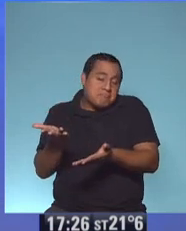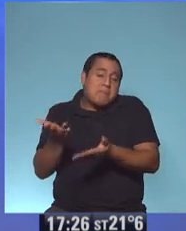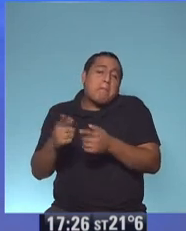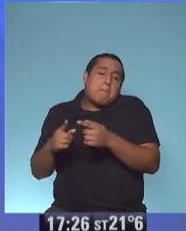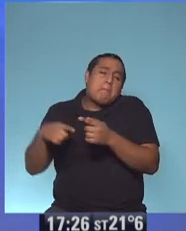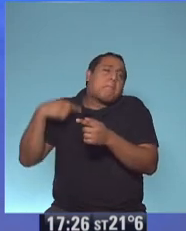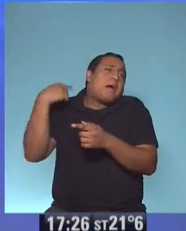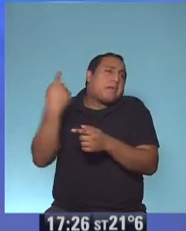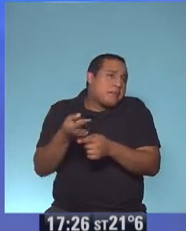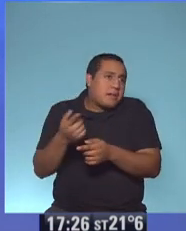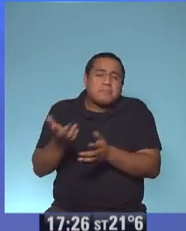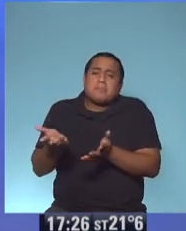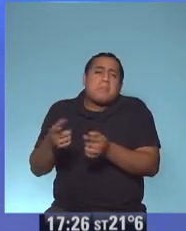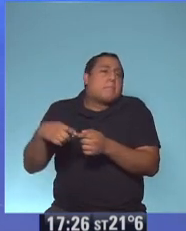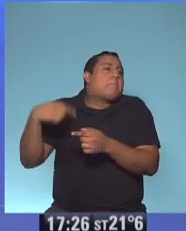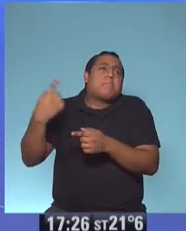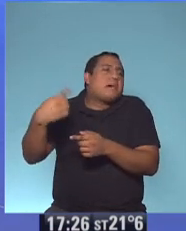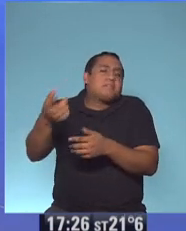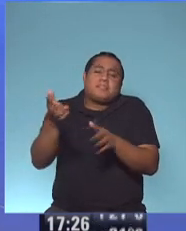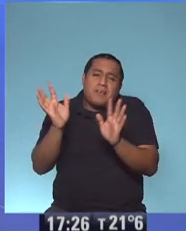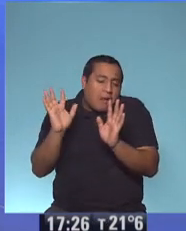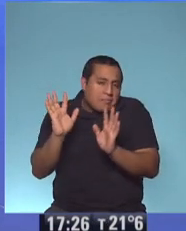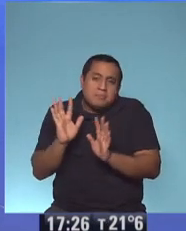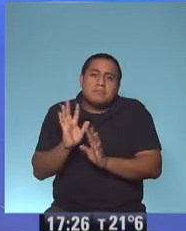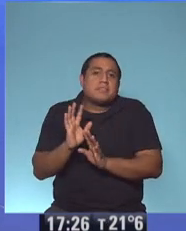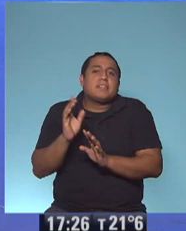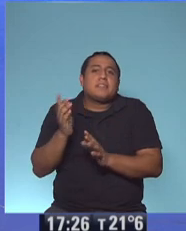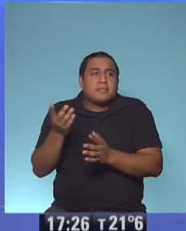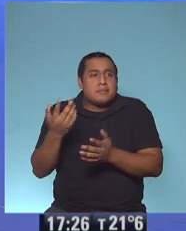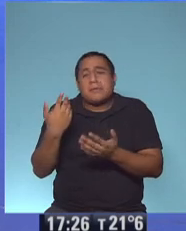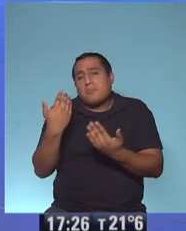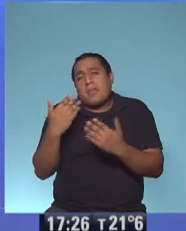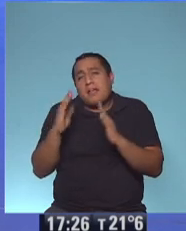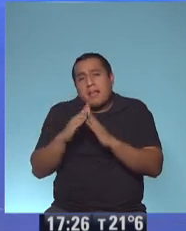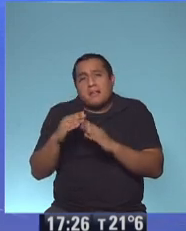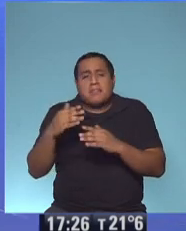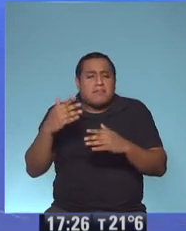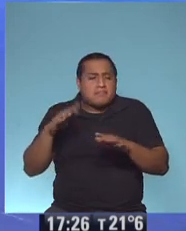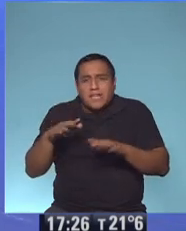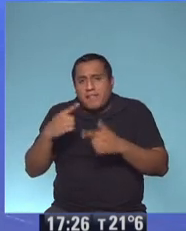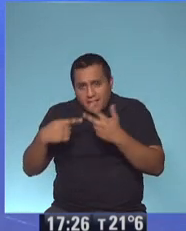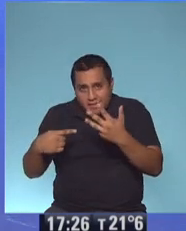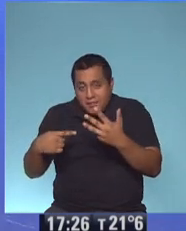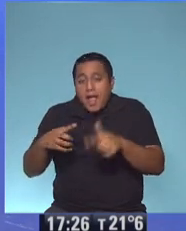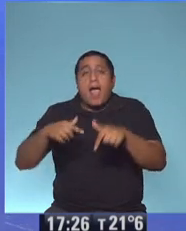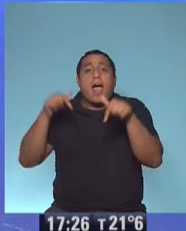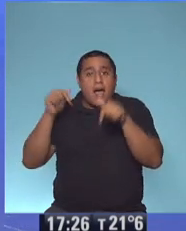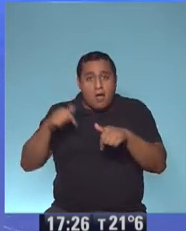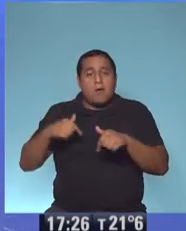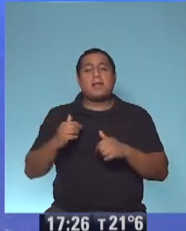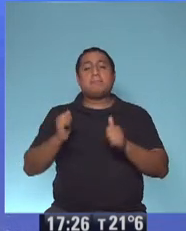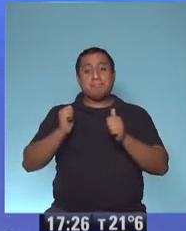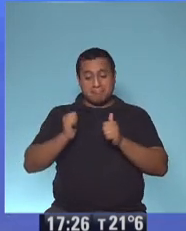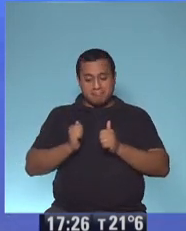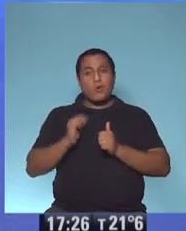para mañana, para pasado, para entretenernos en casa. Ahora vamos a